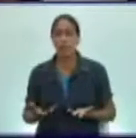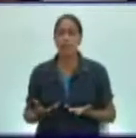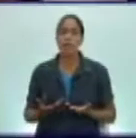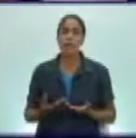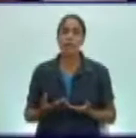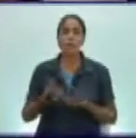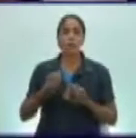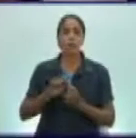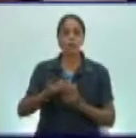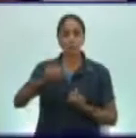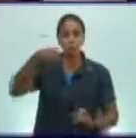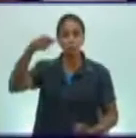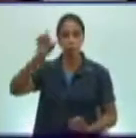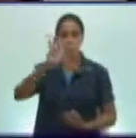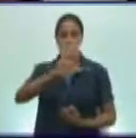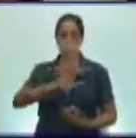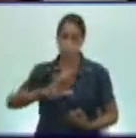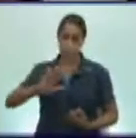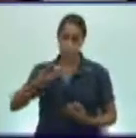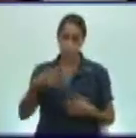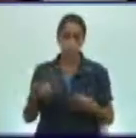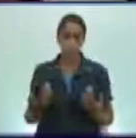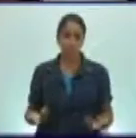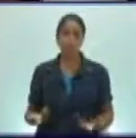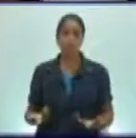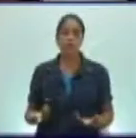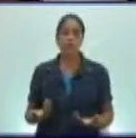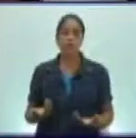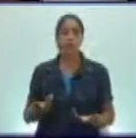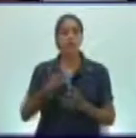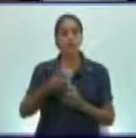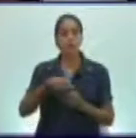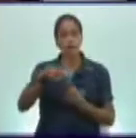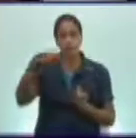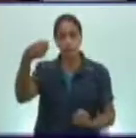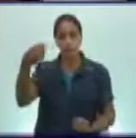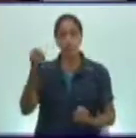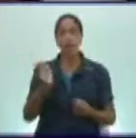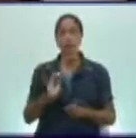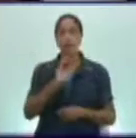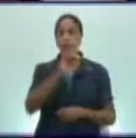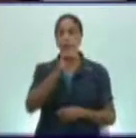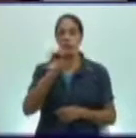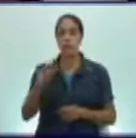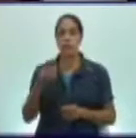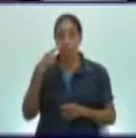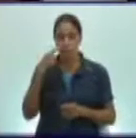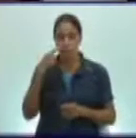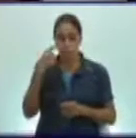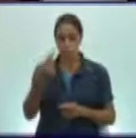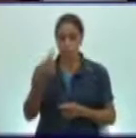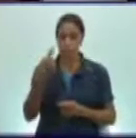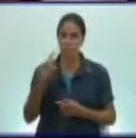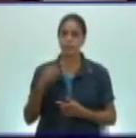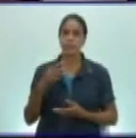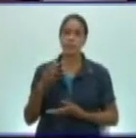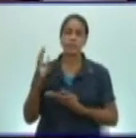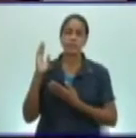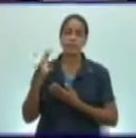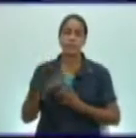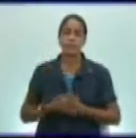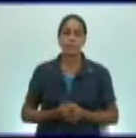mapa conceptual, es decir, completar un mapa conceptual que le estoy presentando ahora en la siguiente